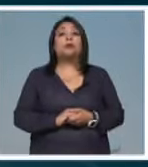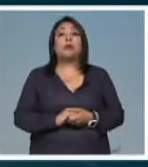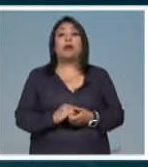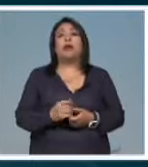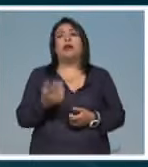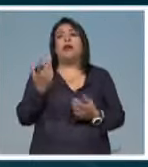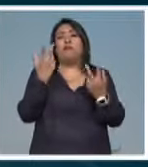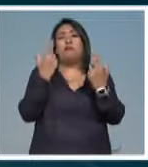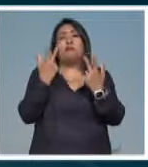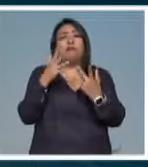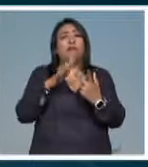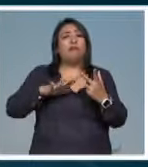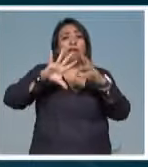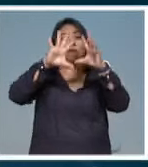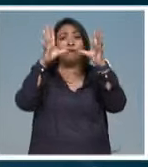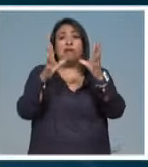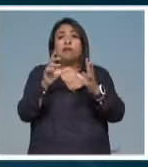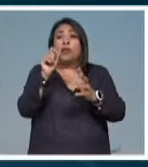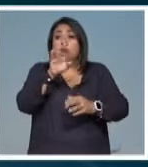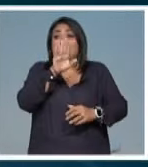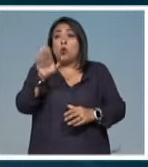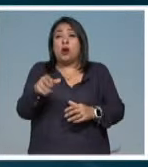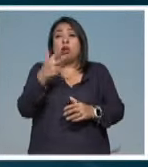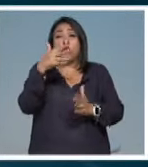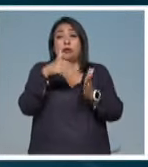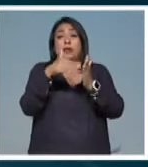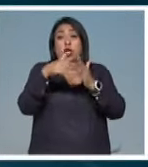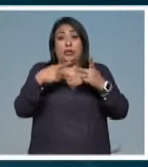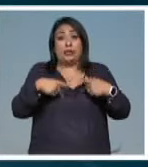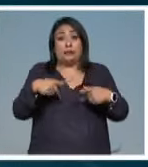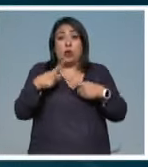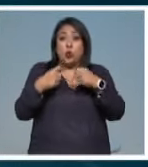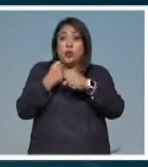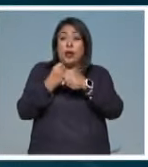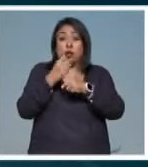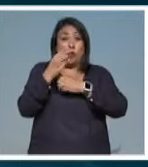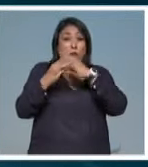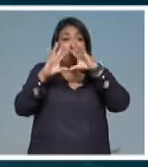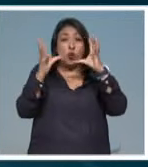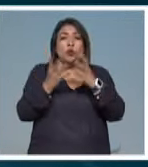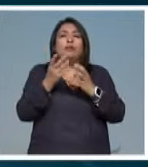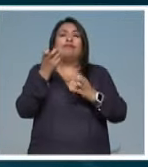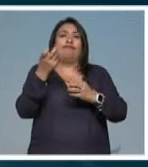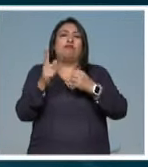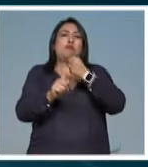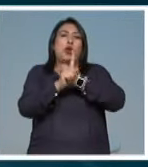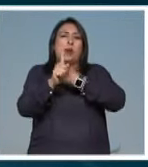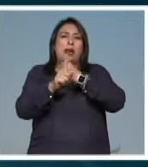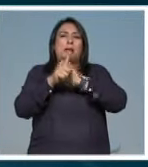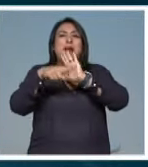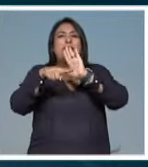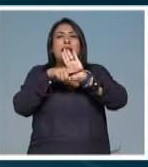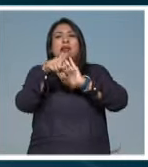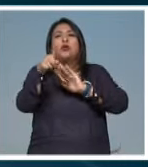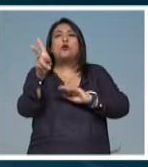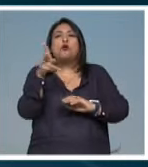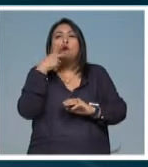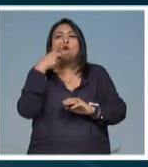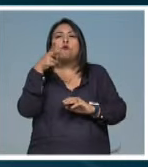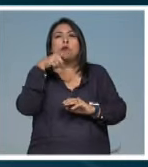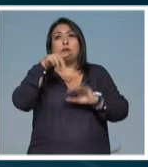Desde la destrucción del medio ambiente hasta la causa de muerte de 8 millones de personas al año en todo el mundo, son los efectos perjudiciales que provoca el consumo